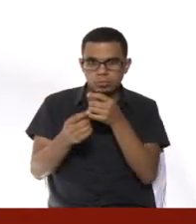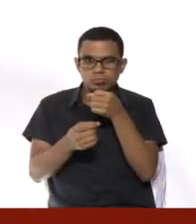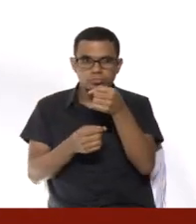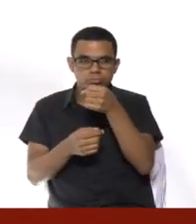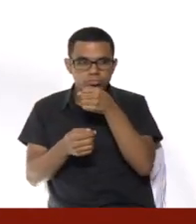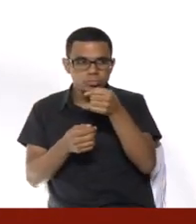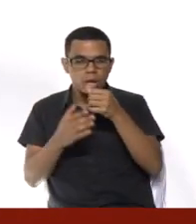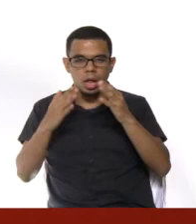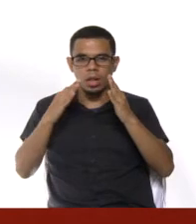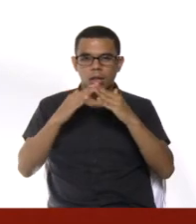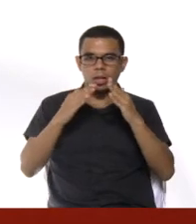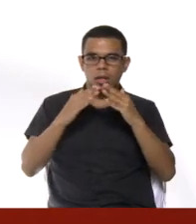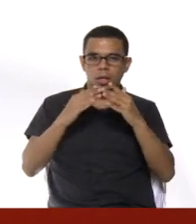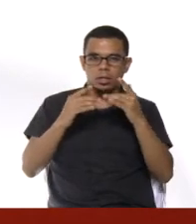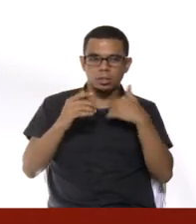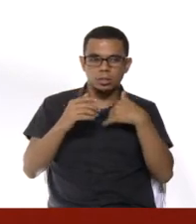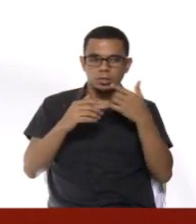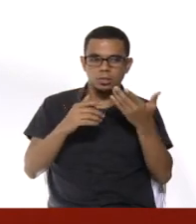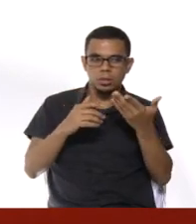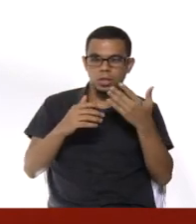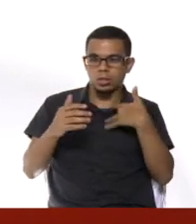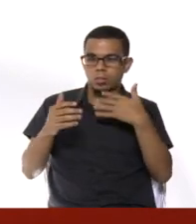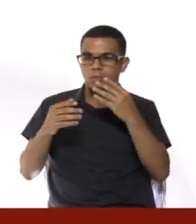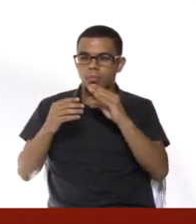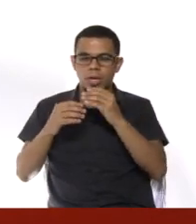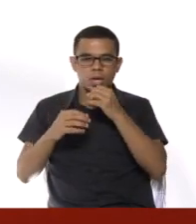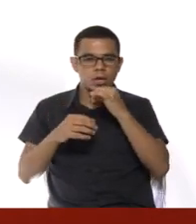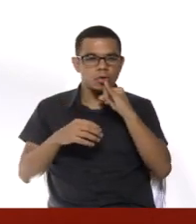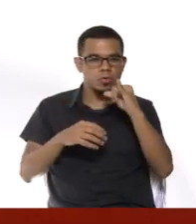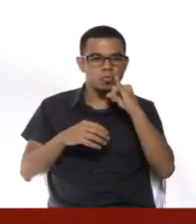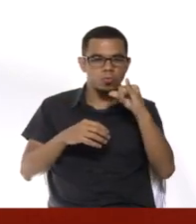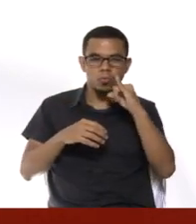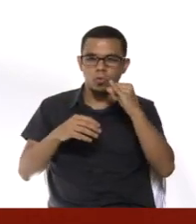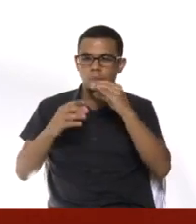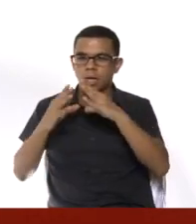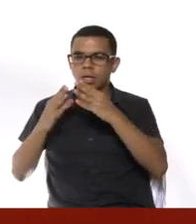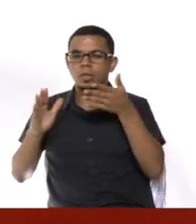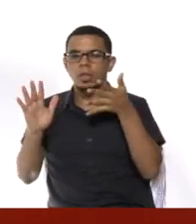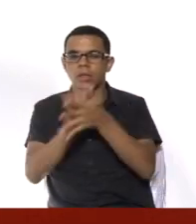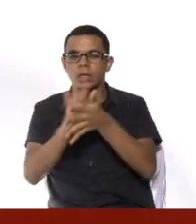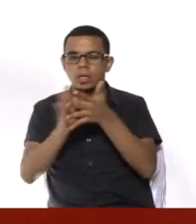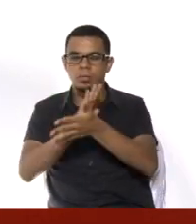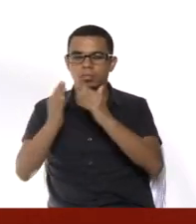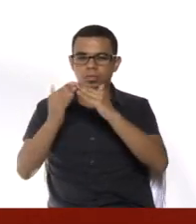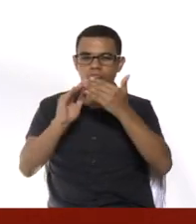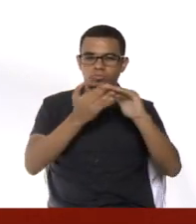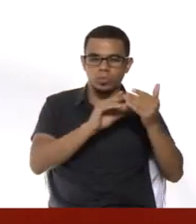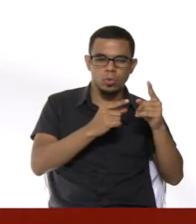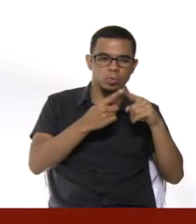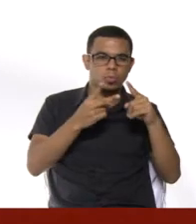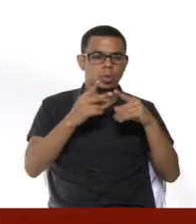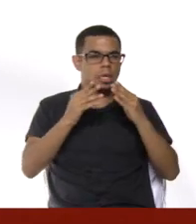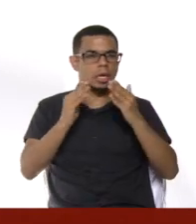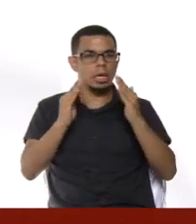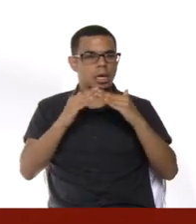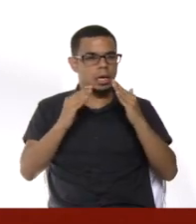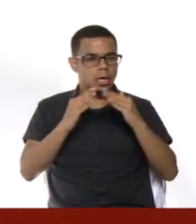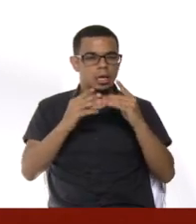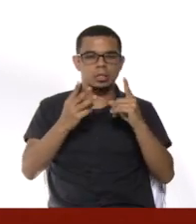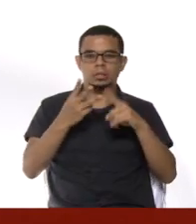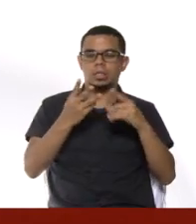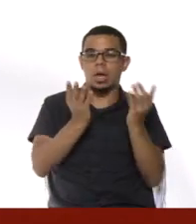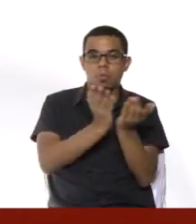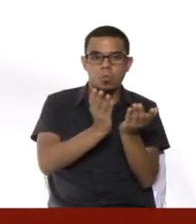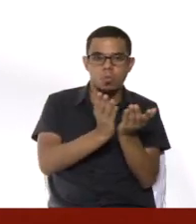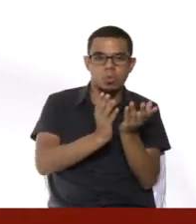en casa para trabajar lo que hay en nuestra comunidad y pequeños reporteros en el aula de clase para trabajar el